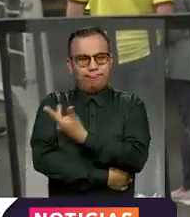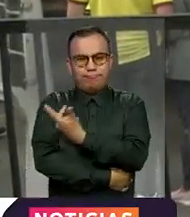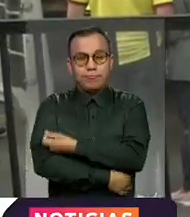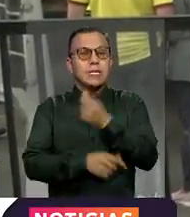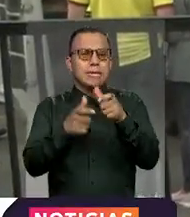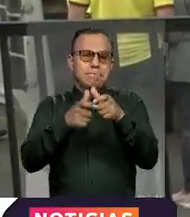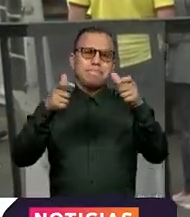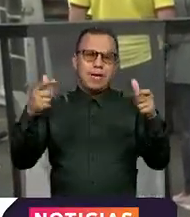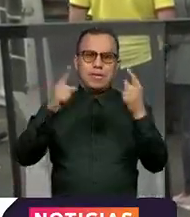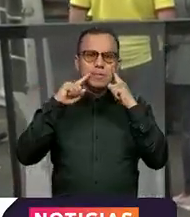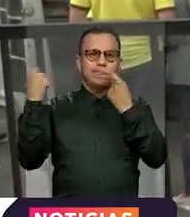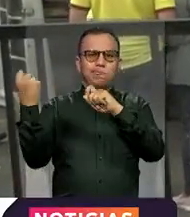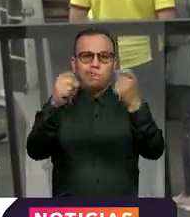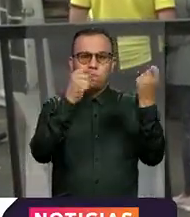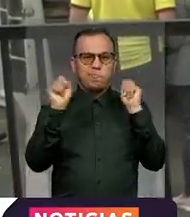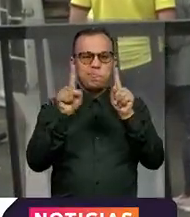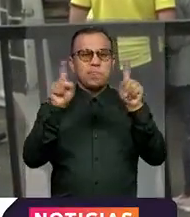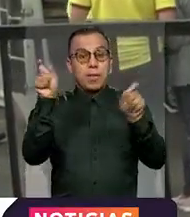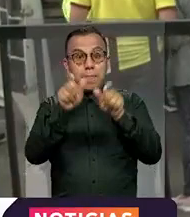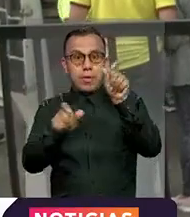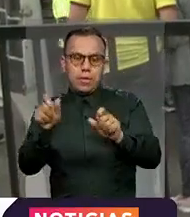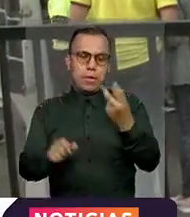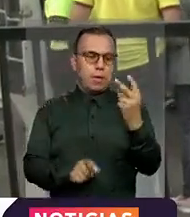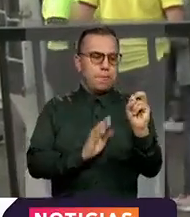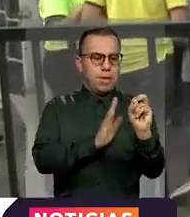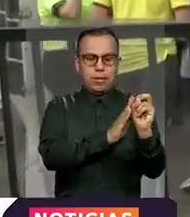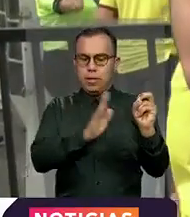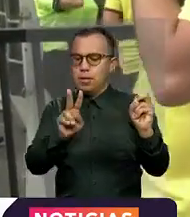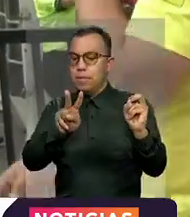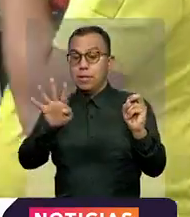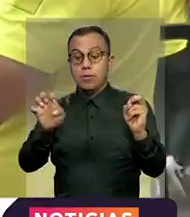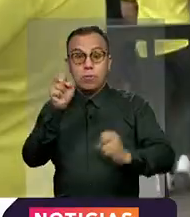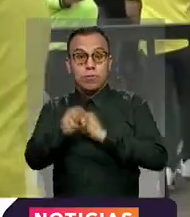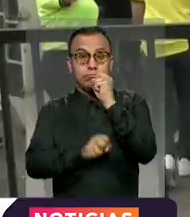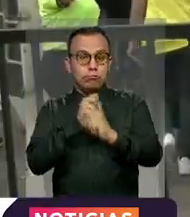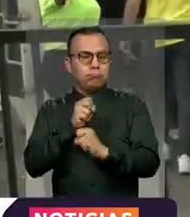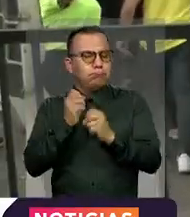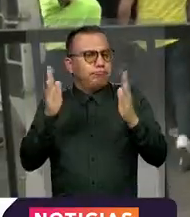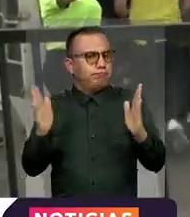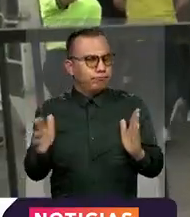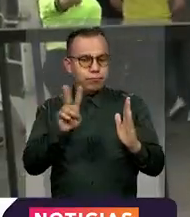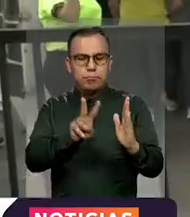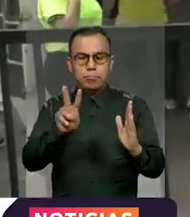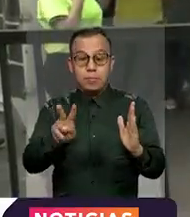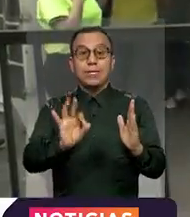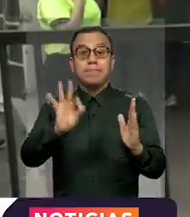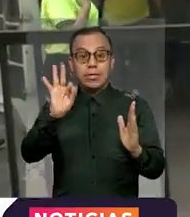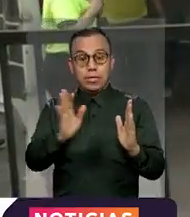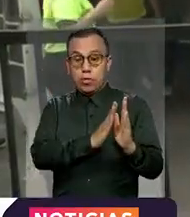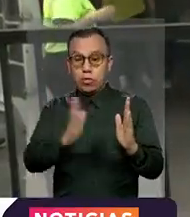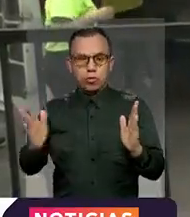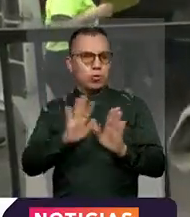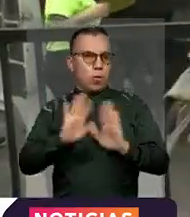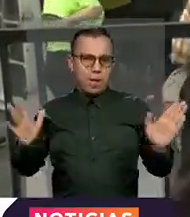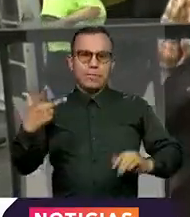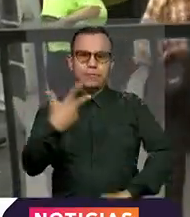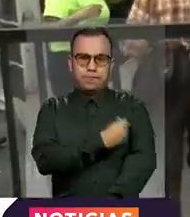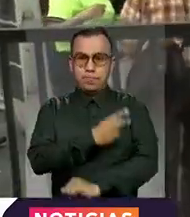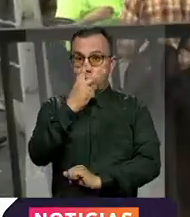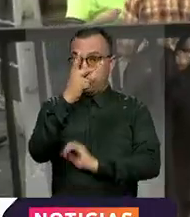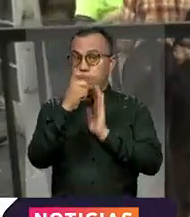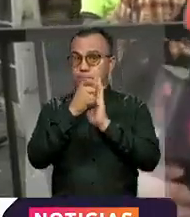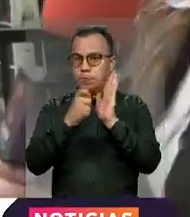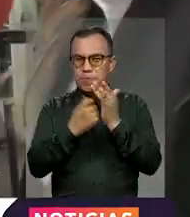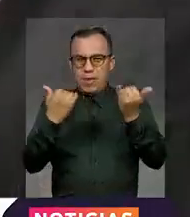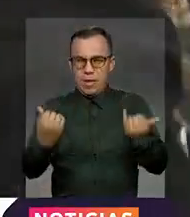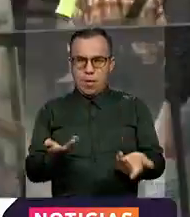una mayor preocupación por aquellas personas entre los 20 y 29 años de edad, pues solo el 22% se ha inmunizado. A esta